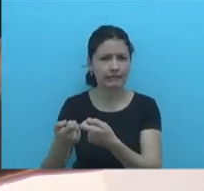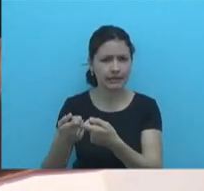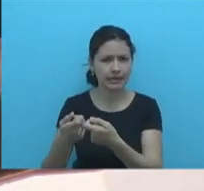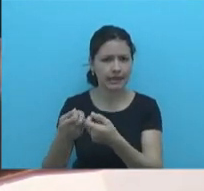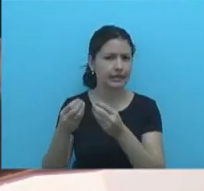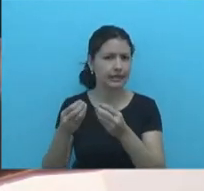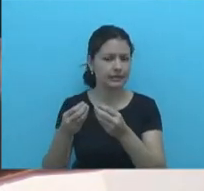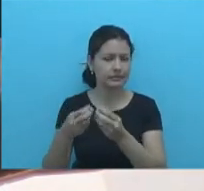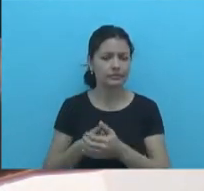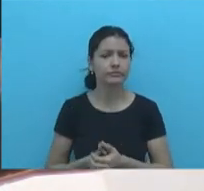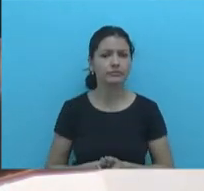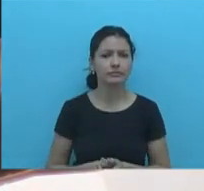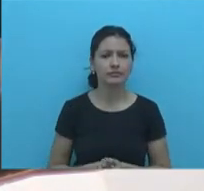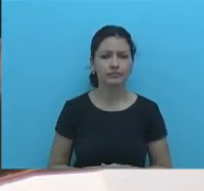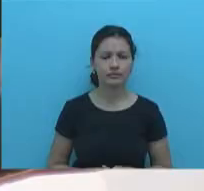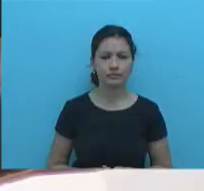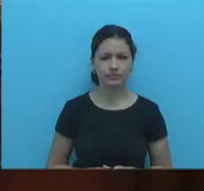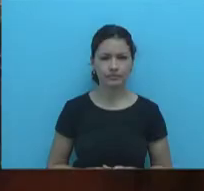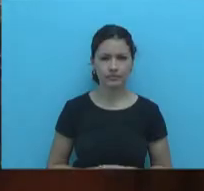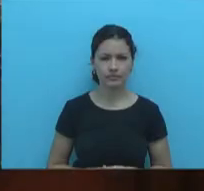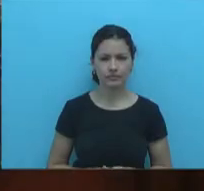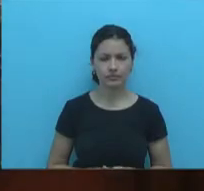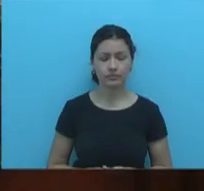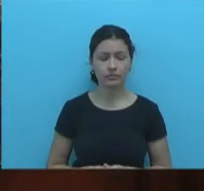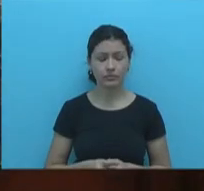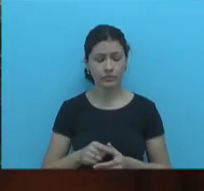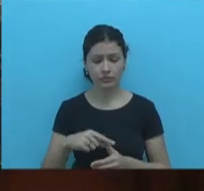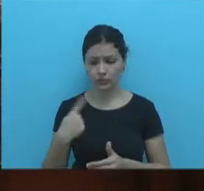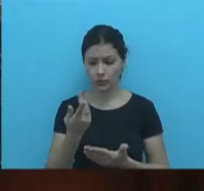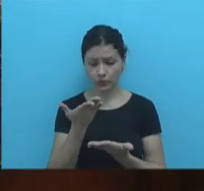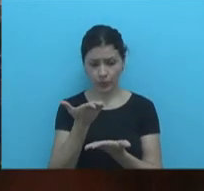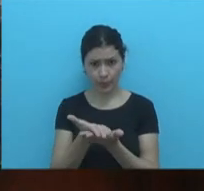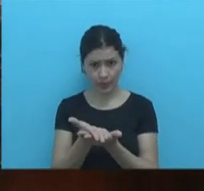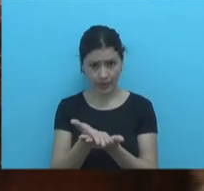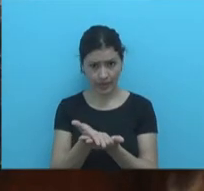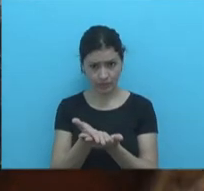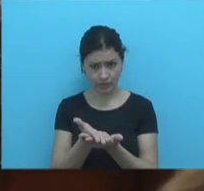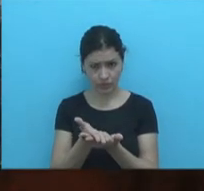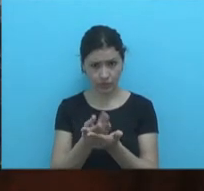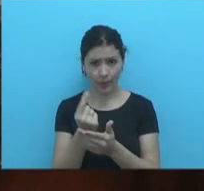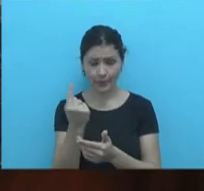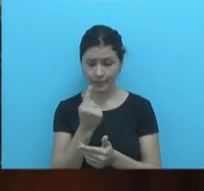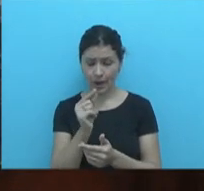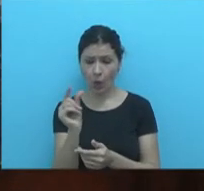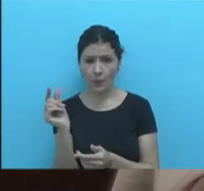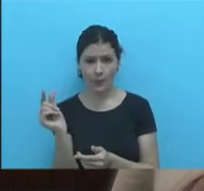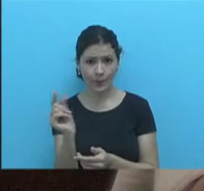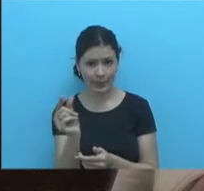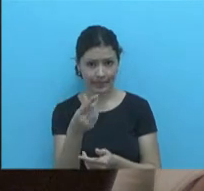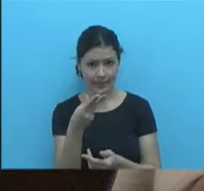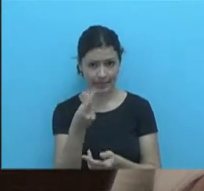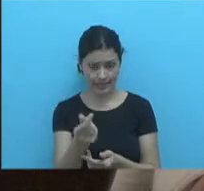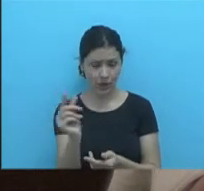Sí, tiene la palabra. Lo que proponemos es que se haga un préstamo, que le den la posibilidad a